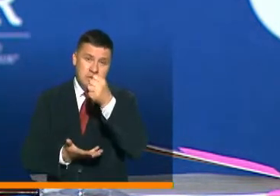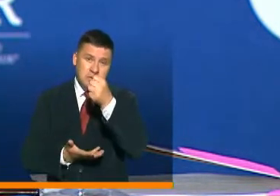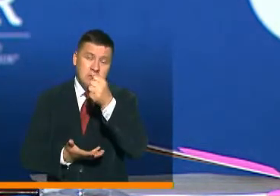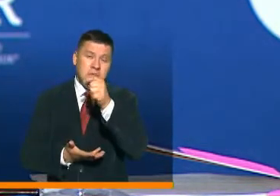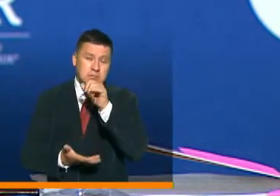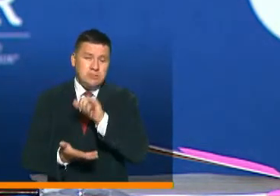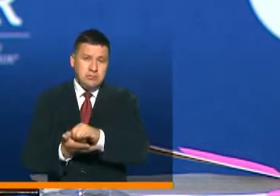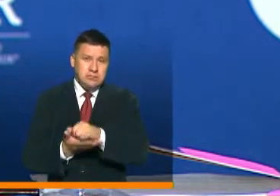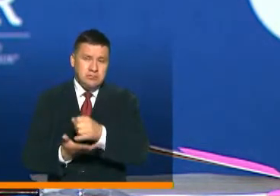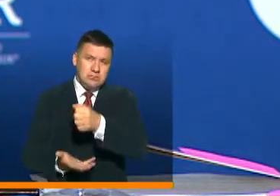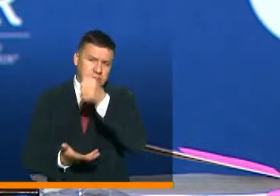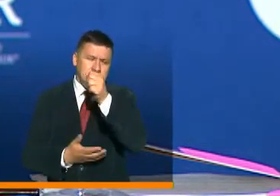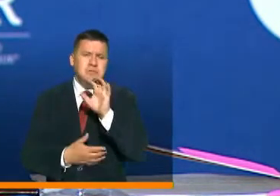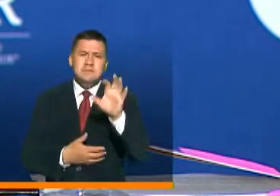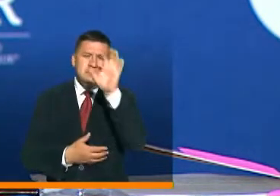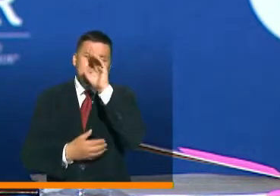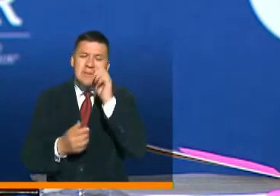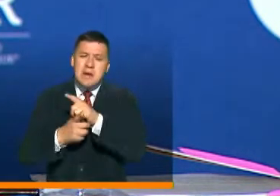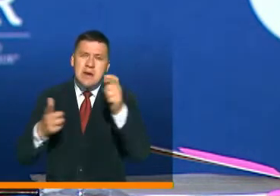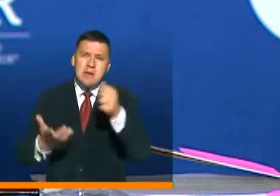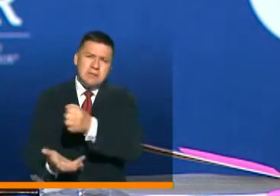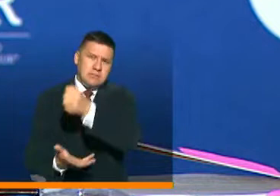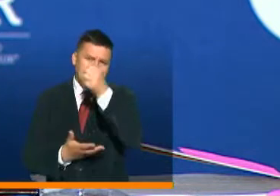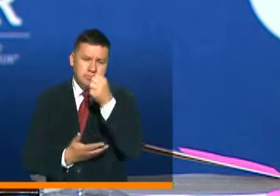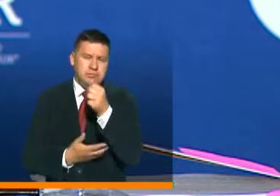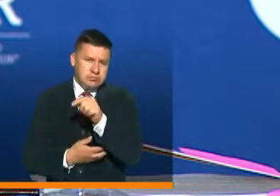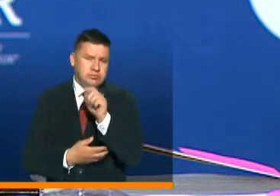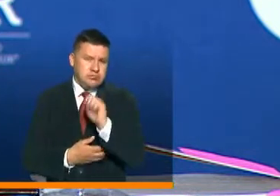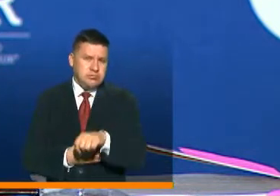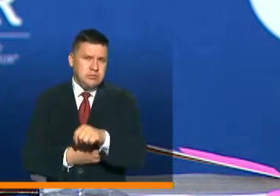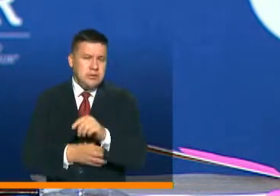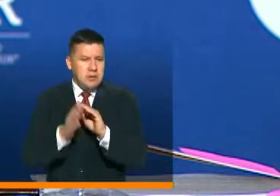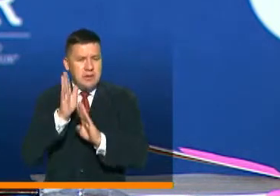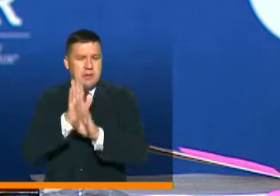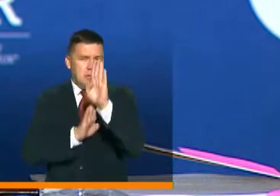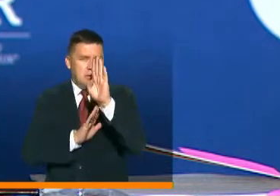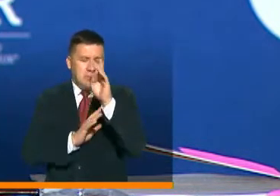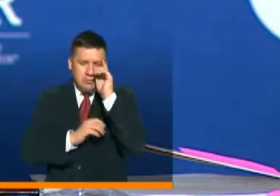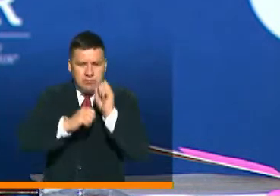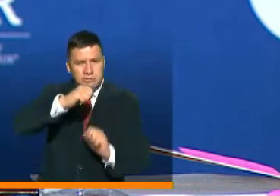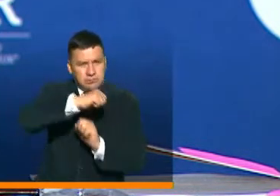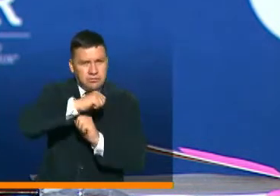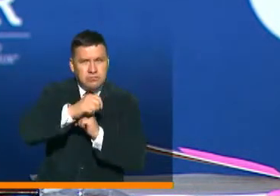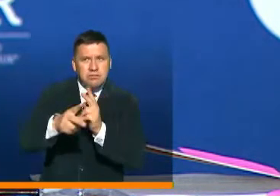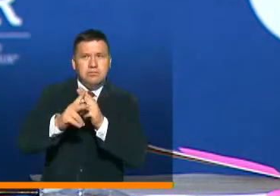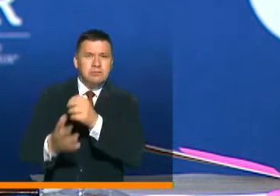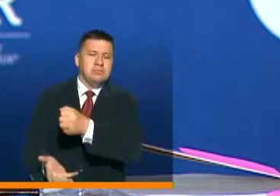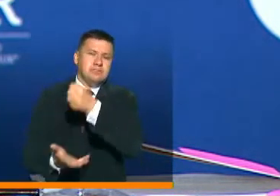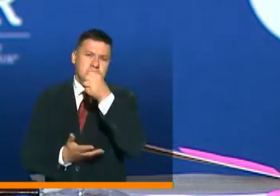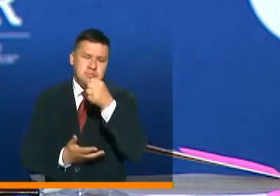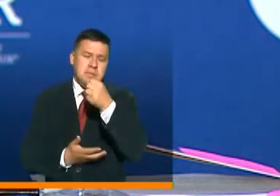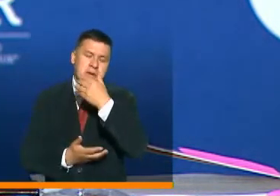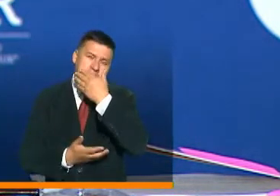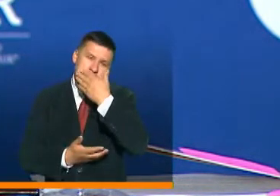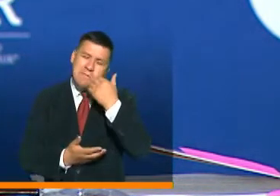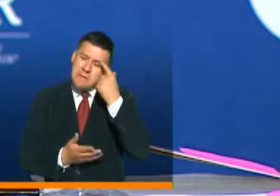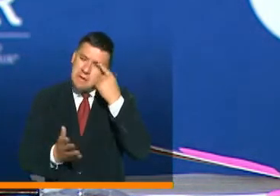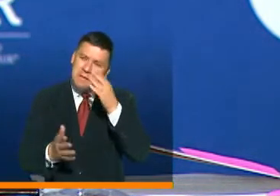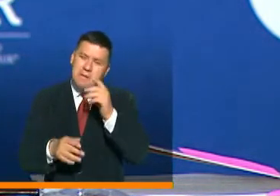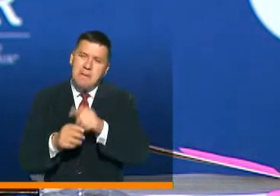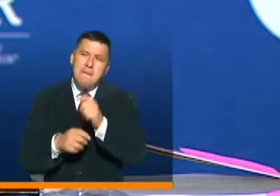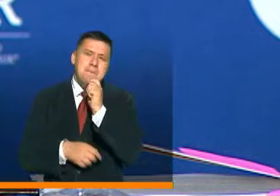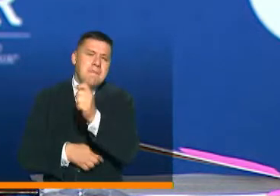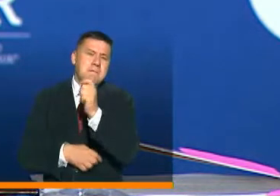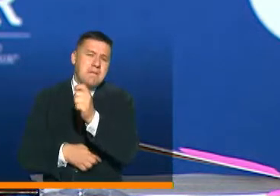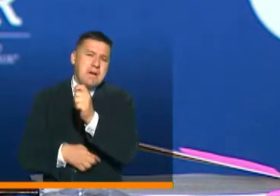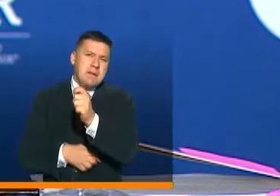de los países más grandes, es que se han podido desarrollar instrumentos de crédito en mejores plazos y